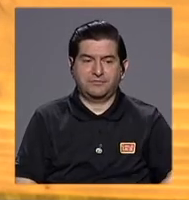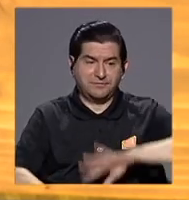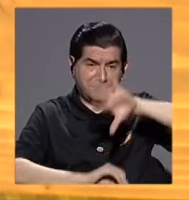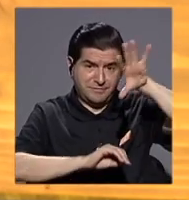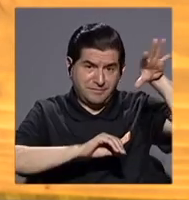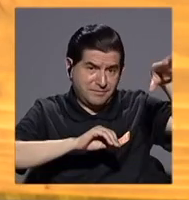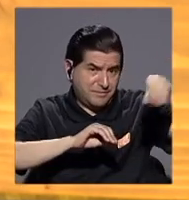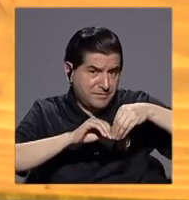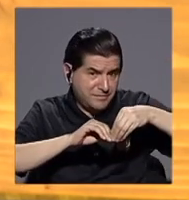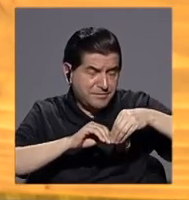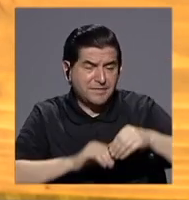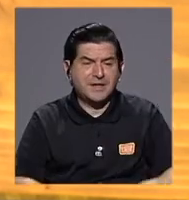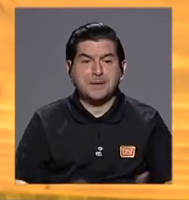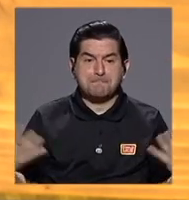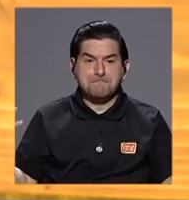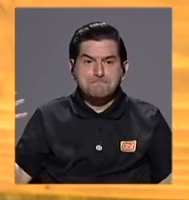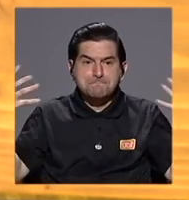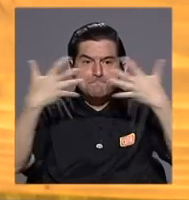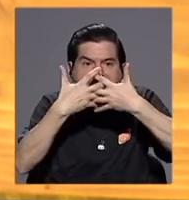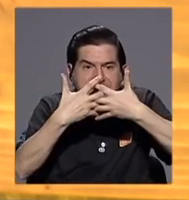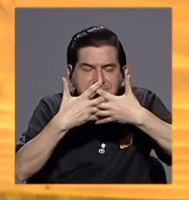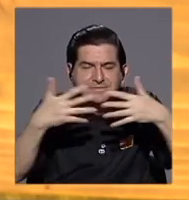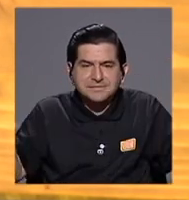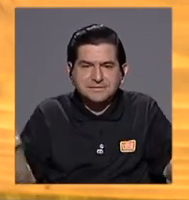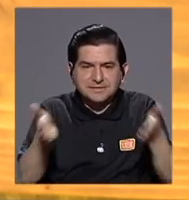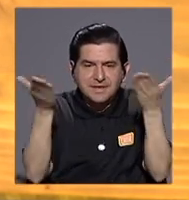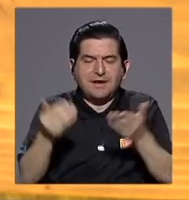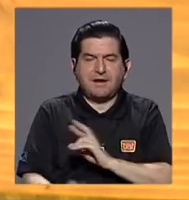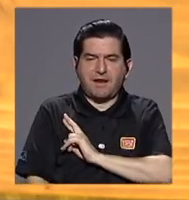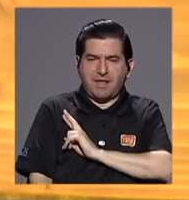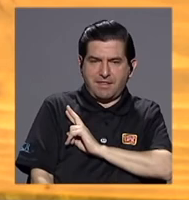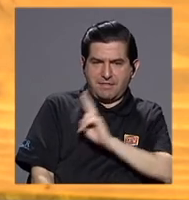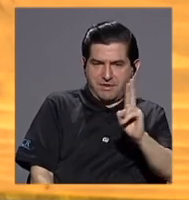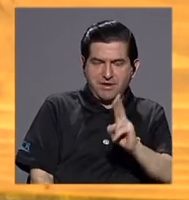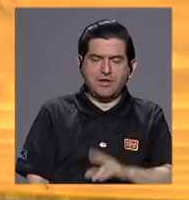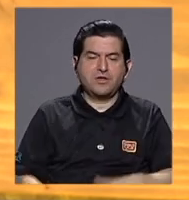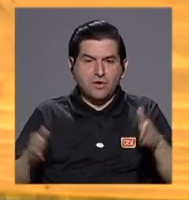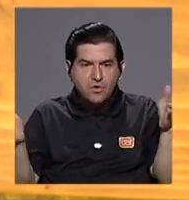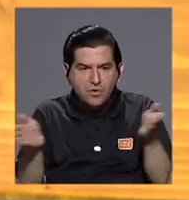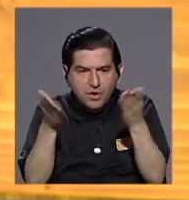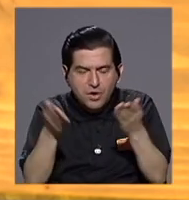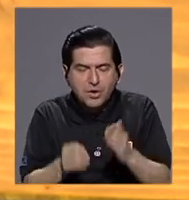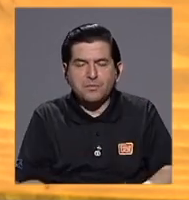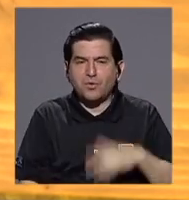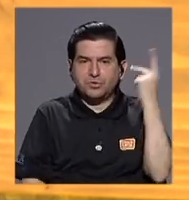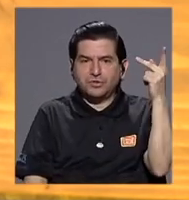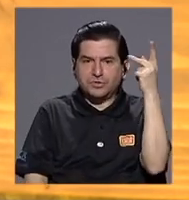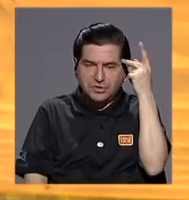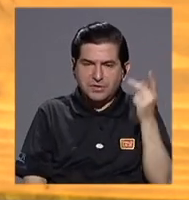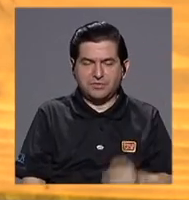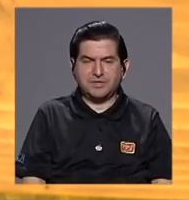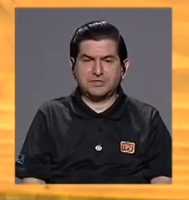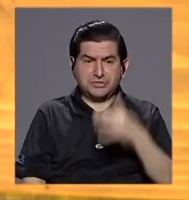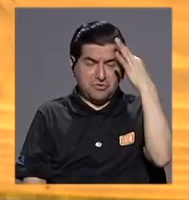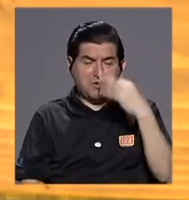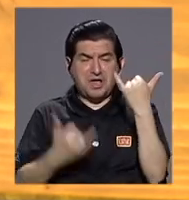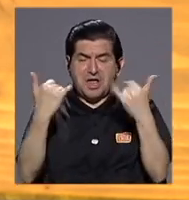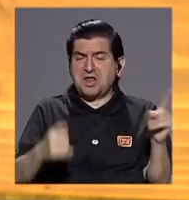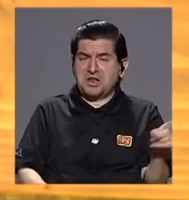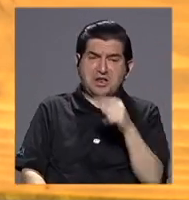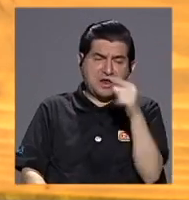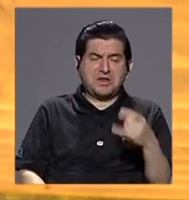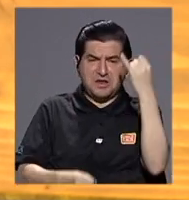además esa mezcla de motivaciones religiosas y motivaciones políticas que creíamos desterradas